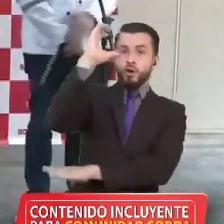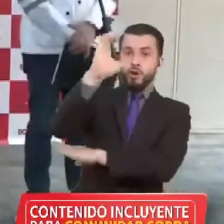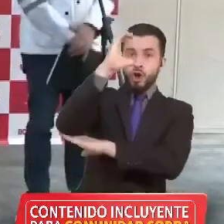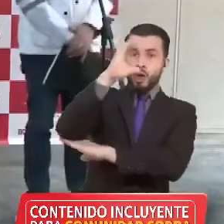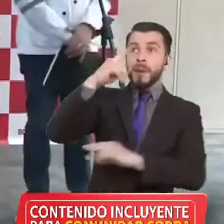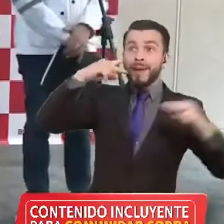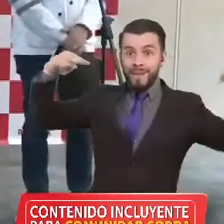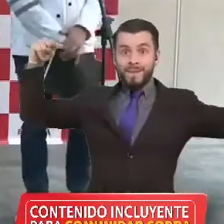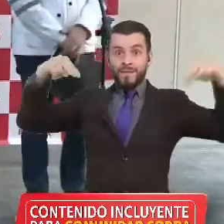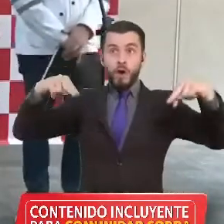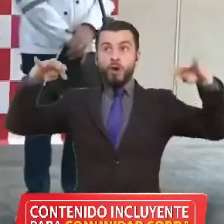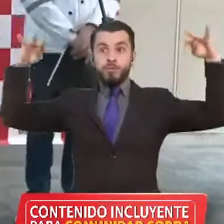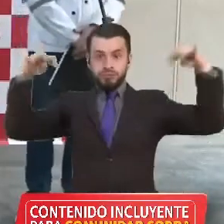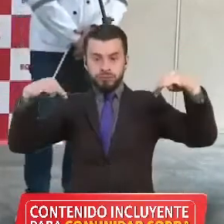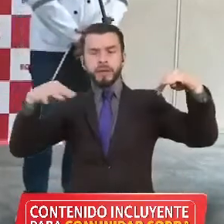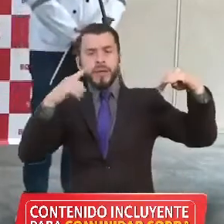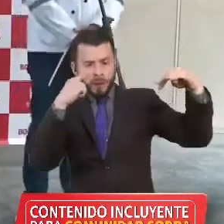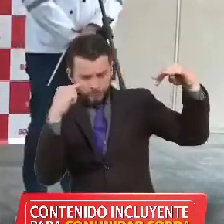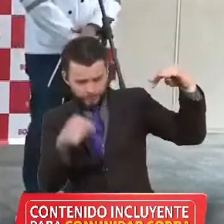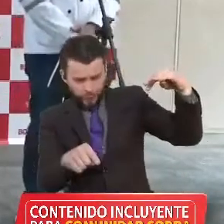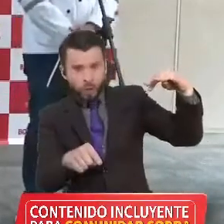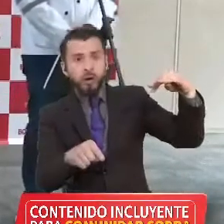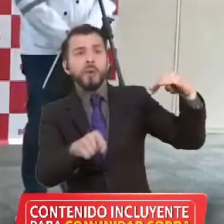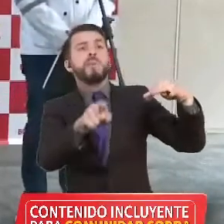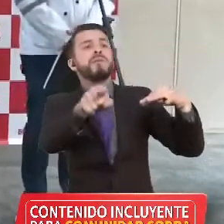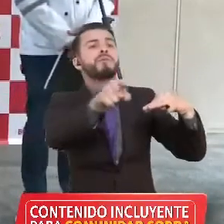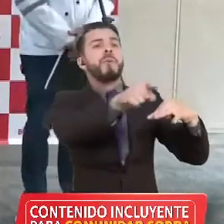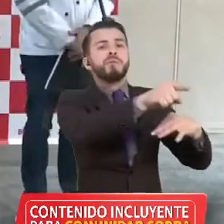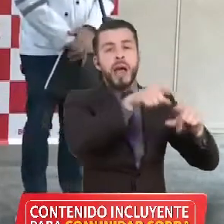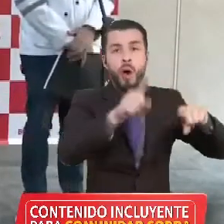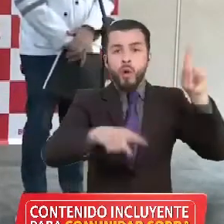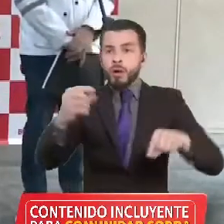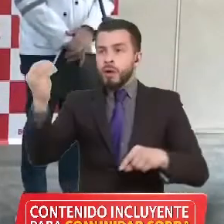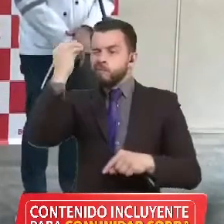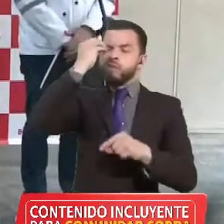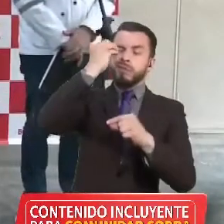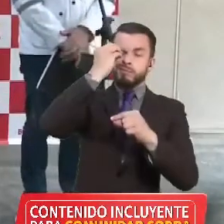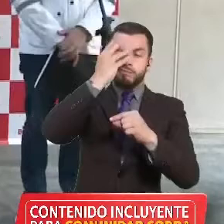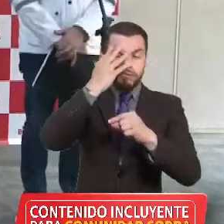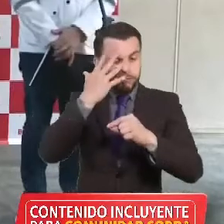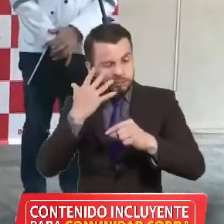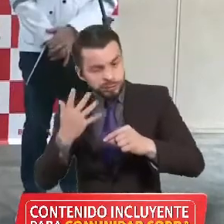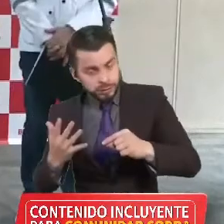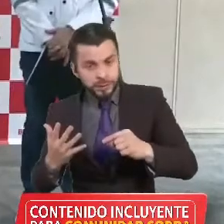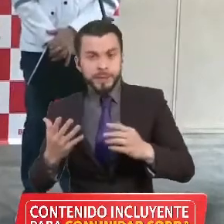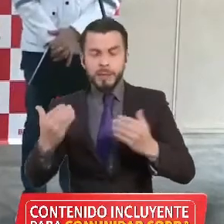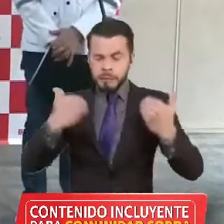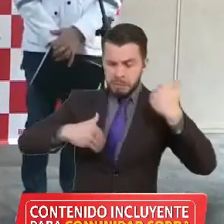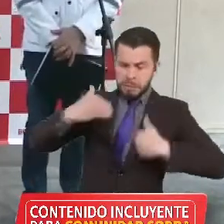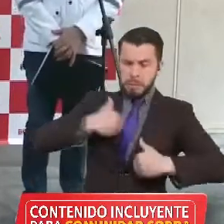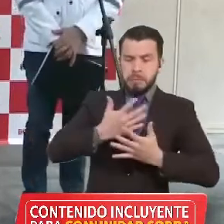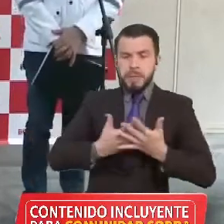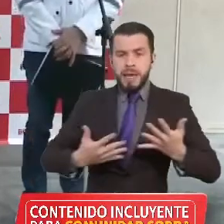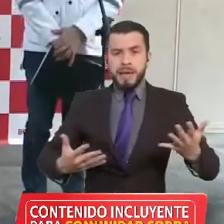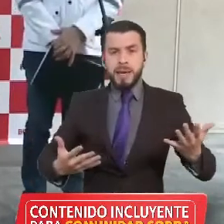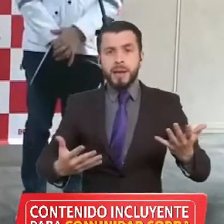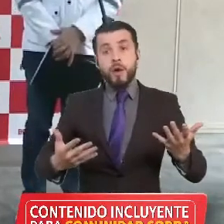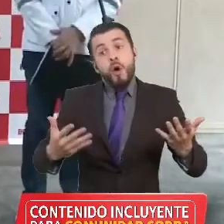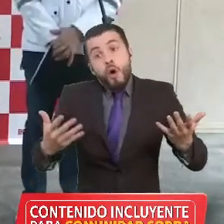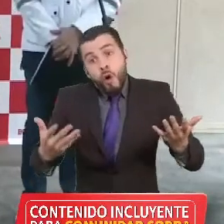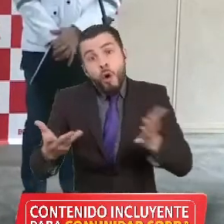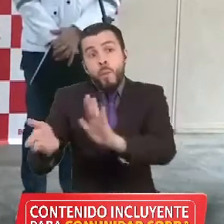lesiones oculares faciales que han ocurrido en estas últimas semanas que tal vez se podrían prevenir